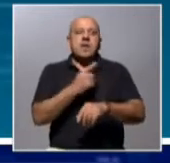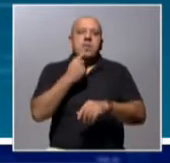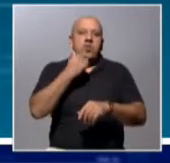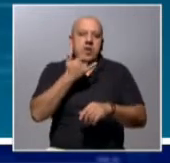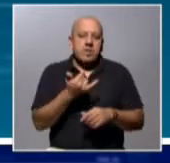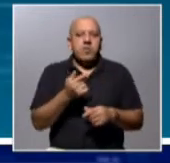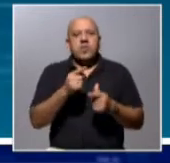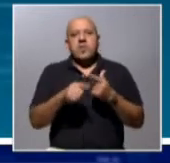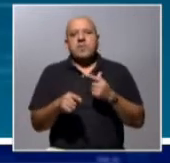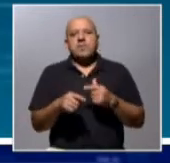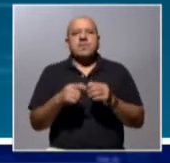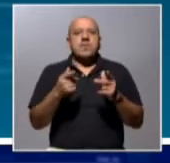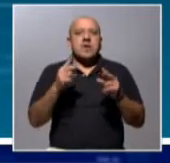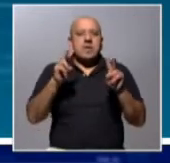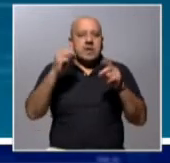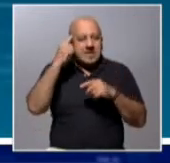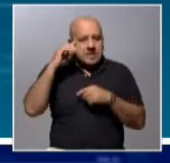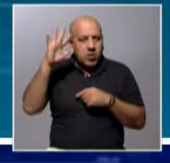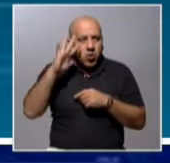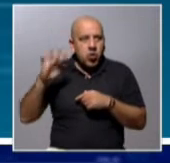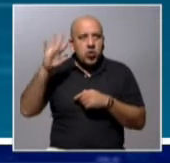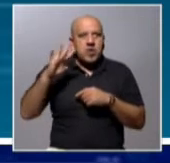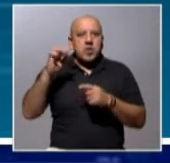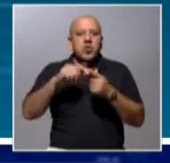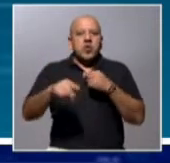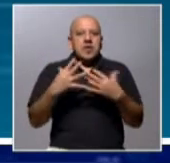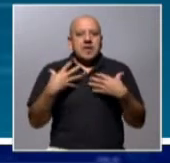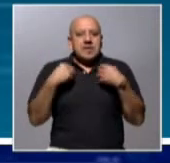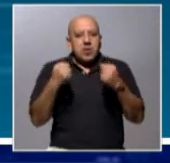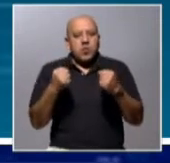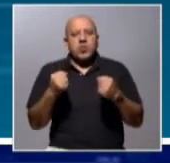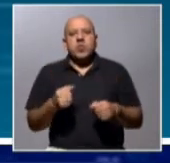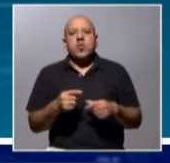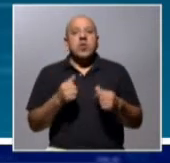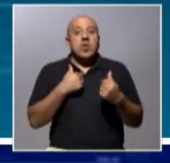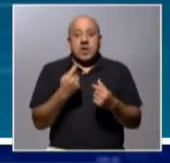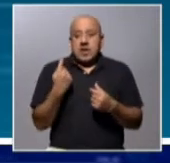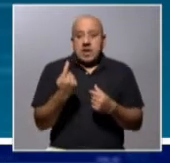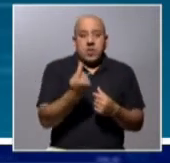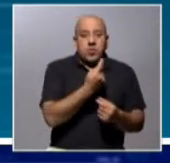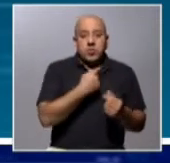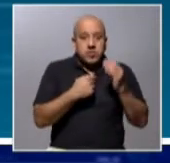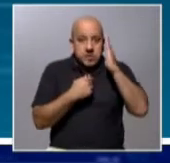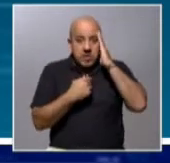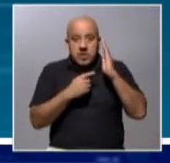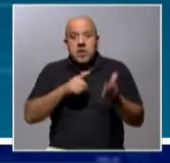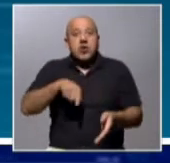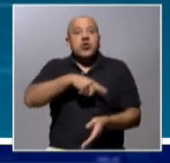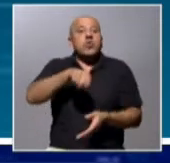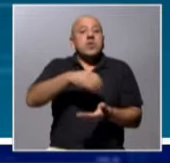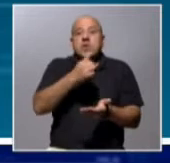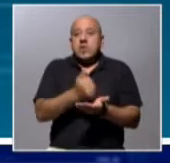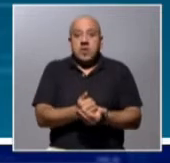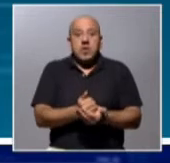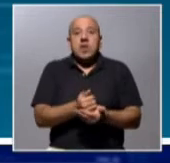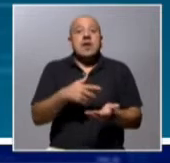nivel psicológico, a nivel también de salud física, ¿no? Cada uno sabe dónde está parado y sabe cómo puede